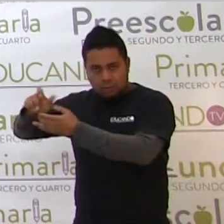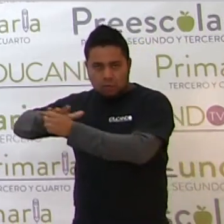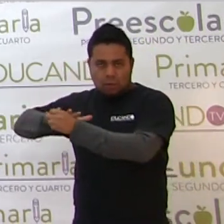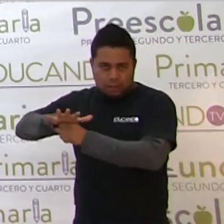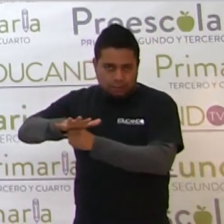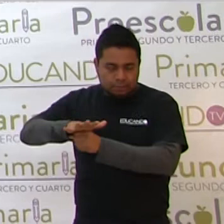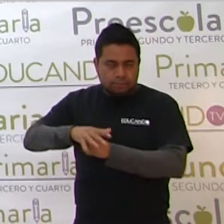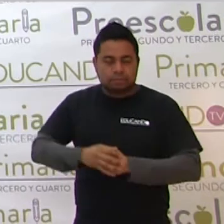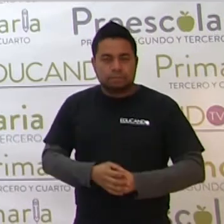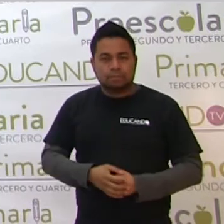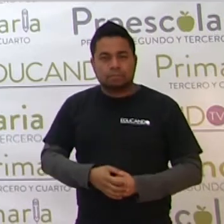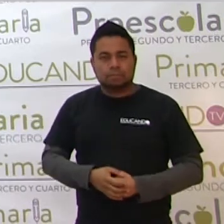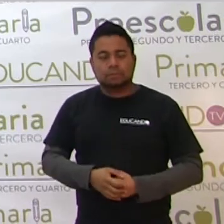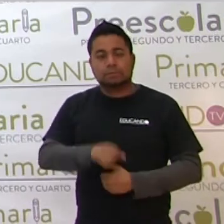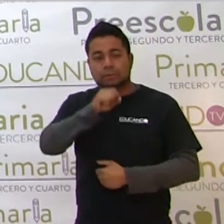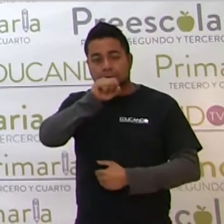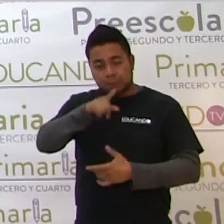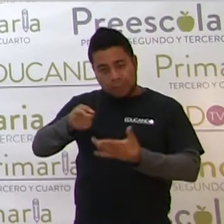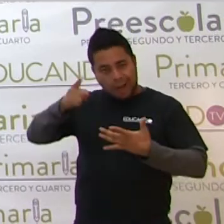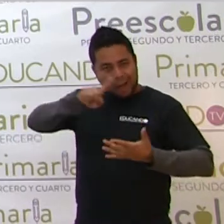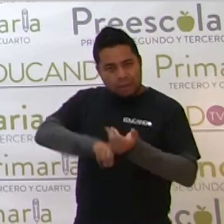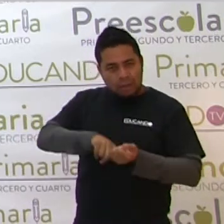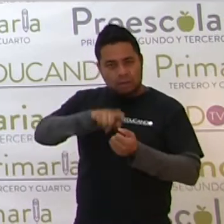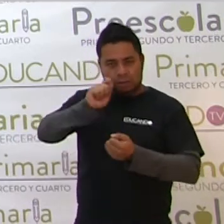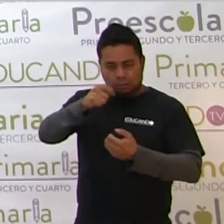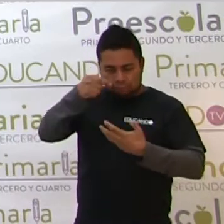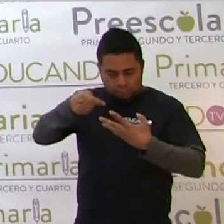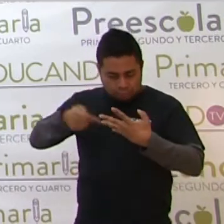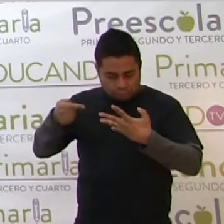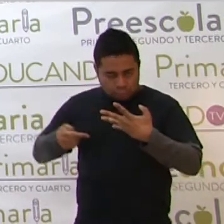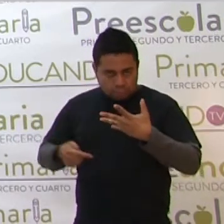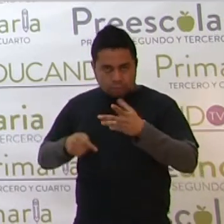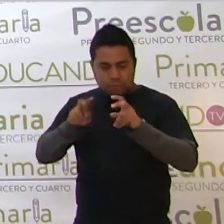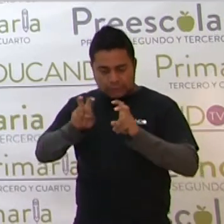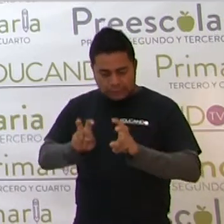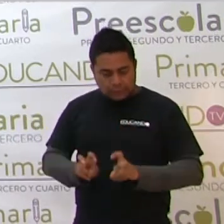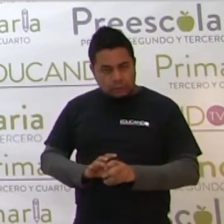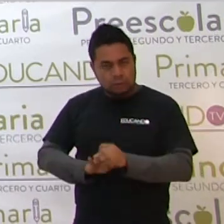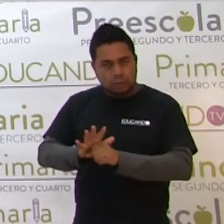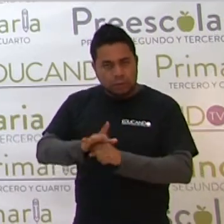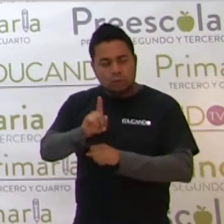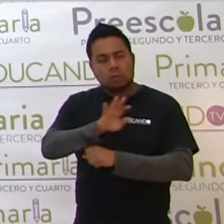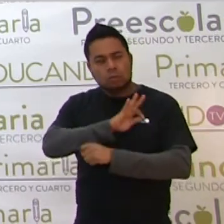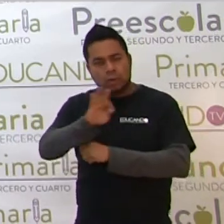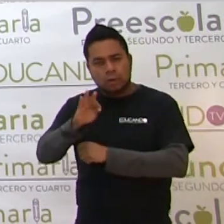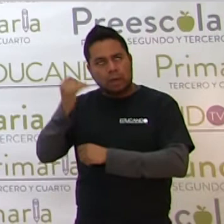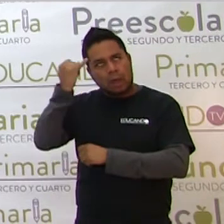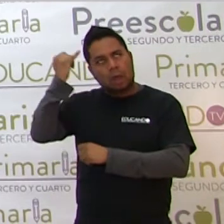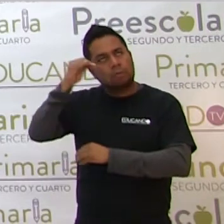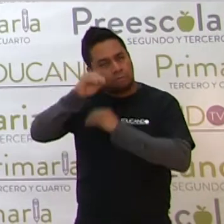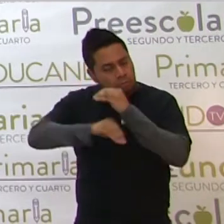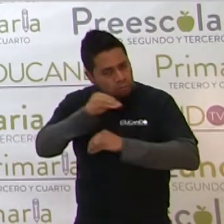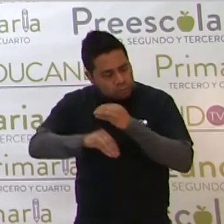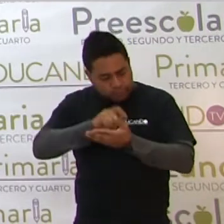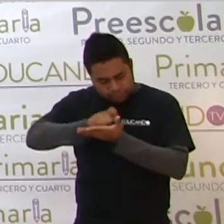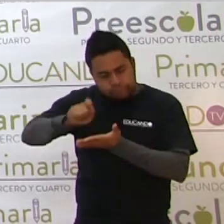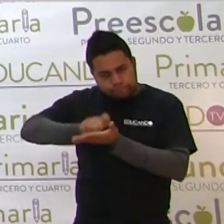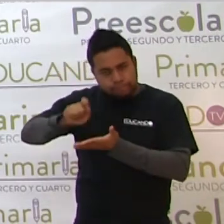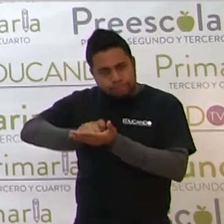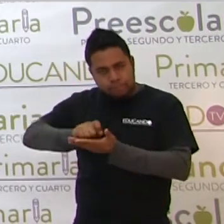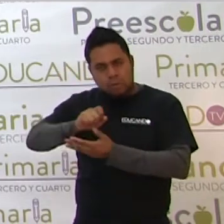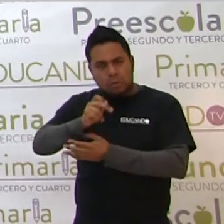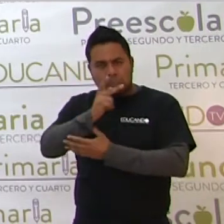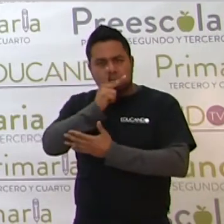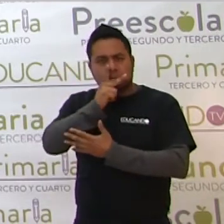Vamos a ver cuál es el contenido. Recuerda, puedes parafrasear, puedes utilizar palabras